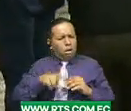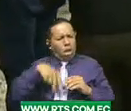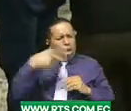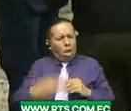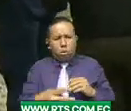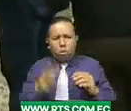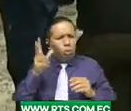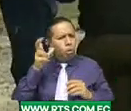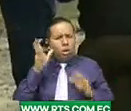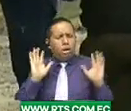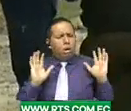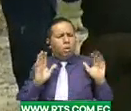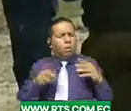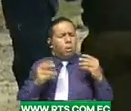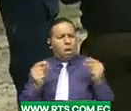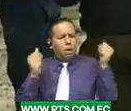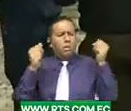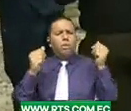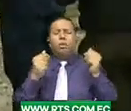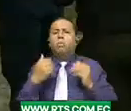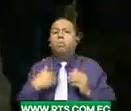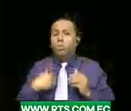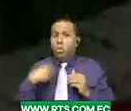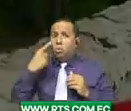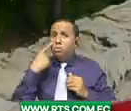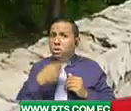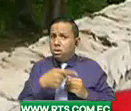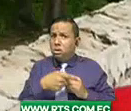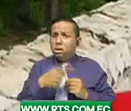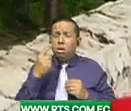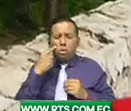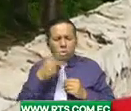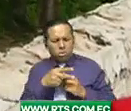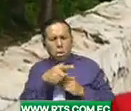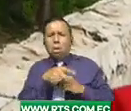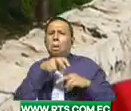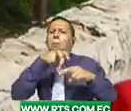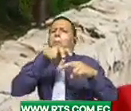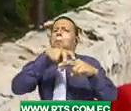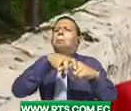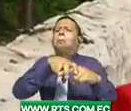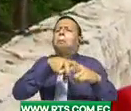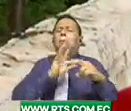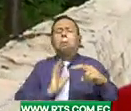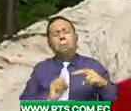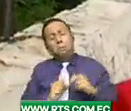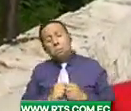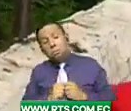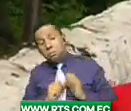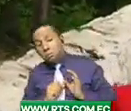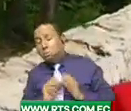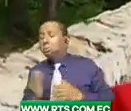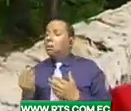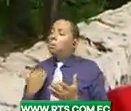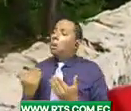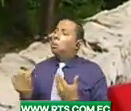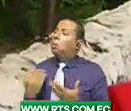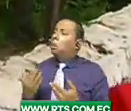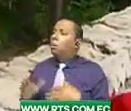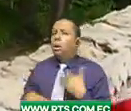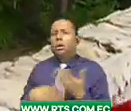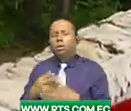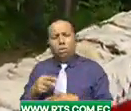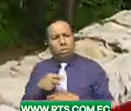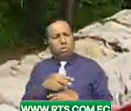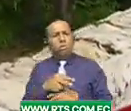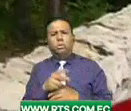una fatal decisión. Estaba sentada, yo la vi que estaba sentada al final del mirador. ¿Y después pudo ver el momento en el que